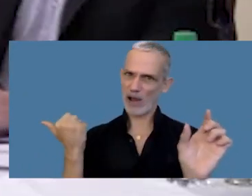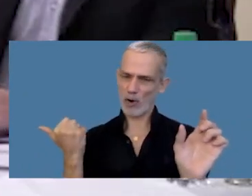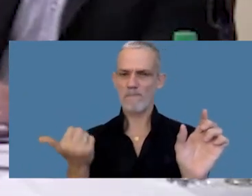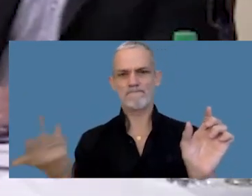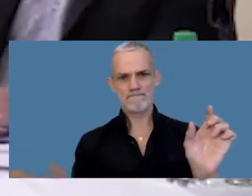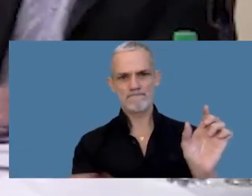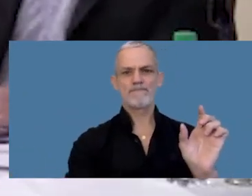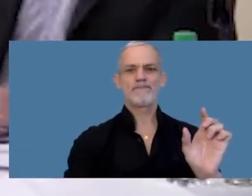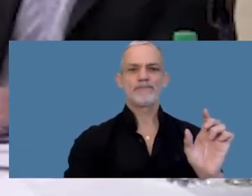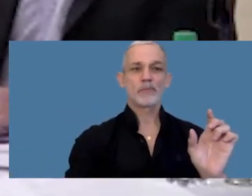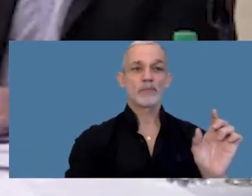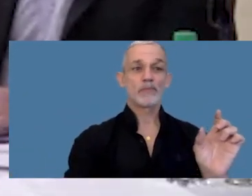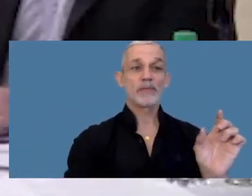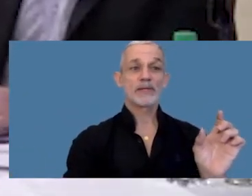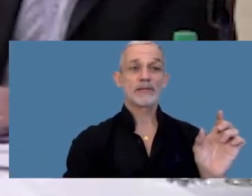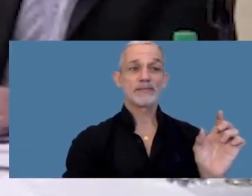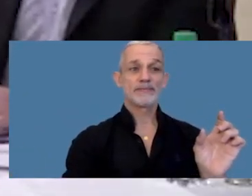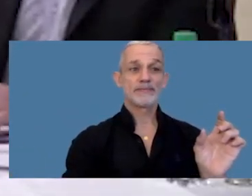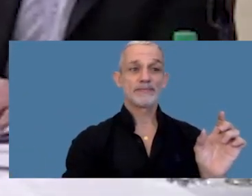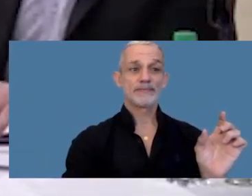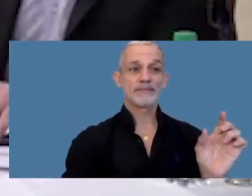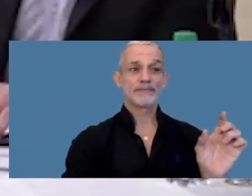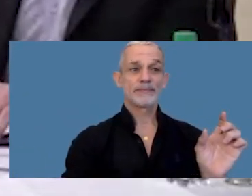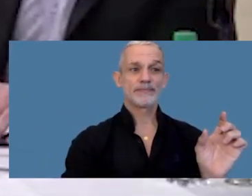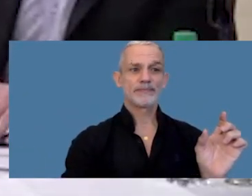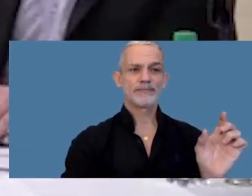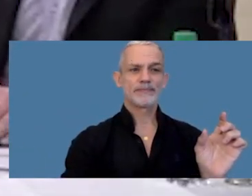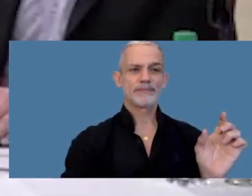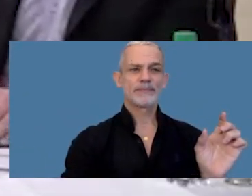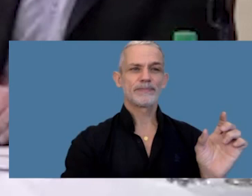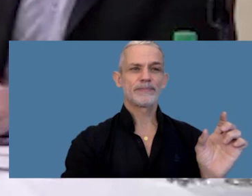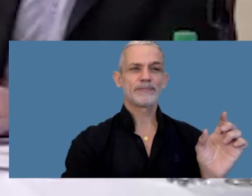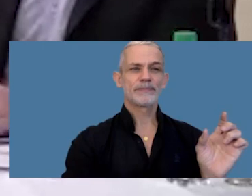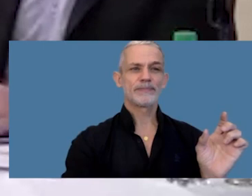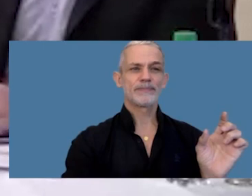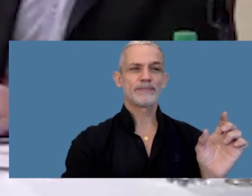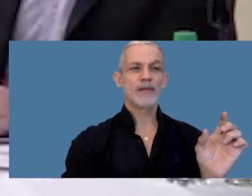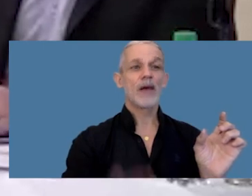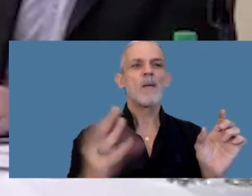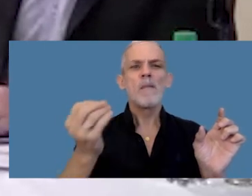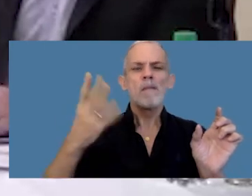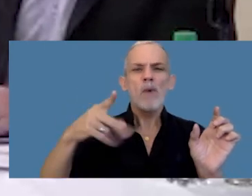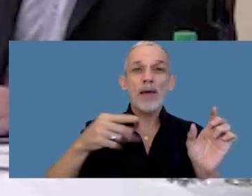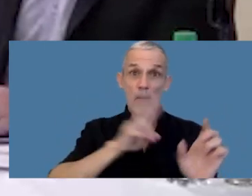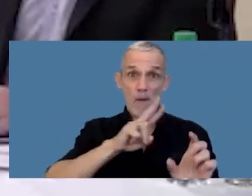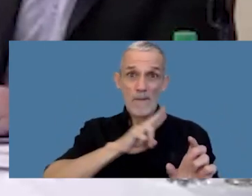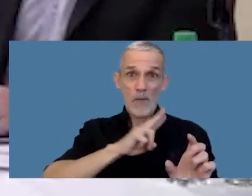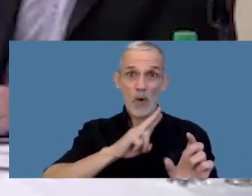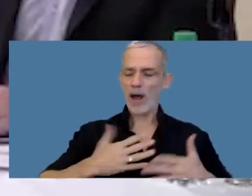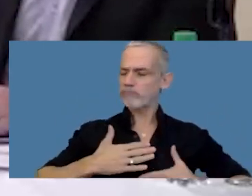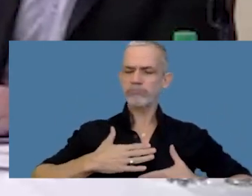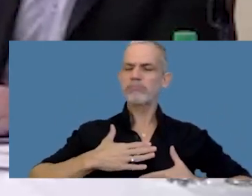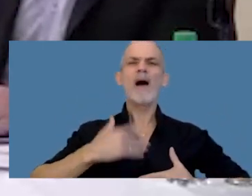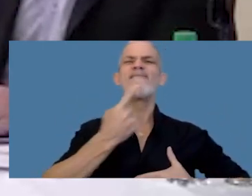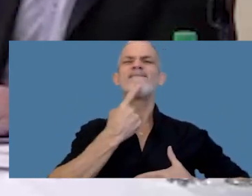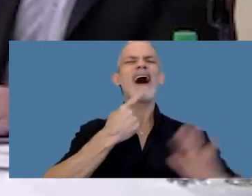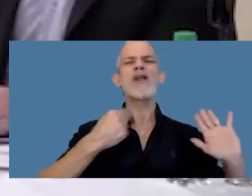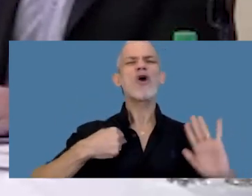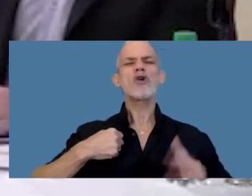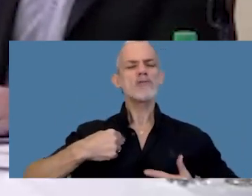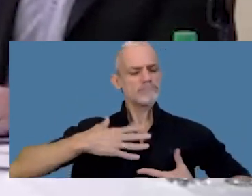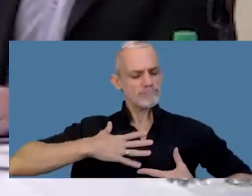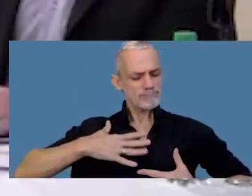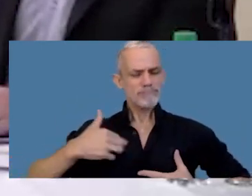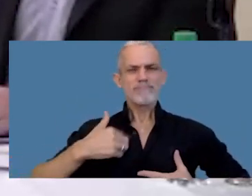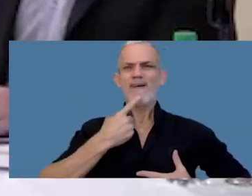Eso se hizo porque podía haber una mujer que se autoperciba varón y